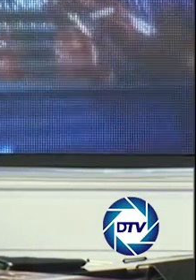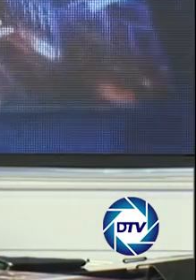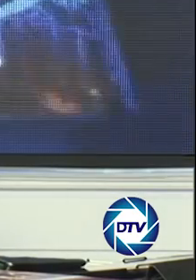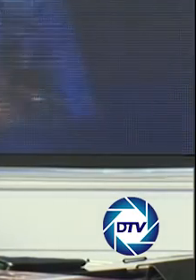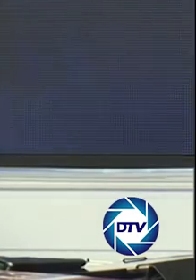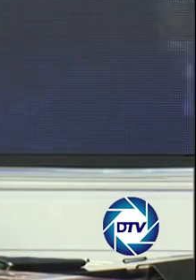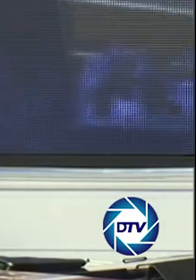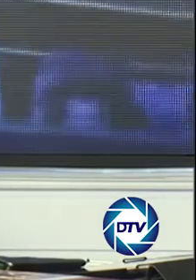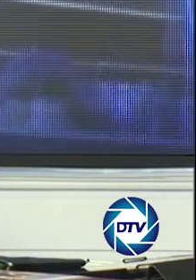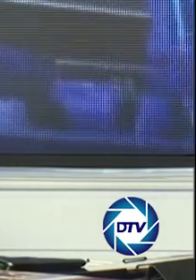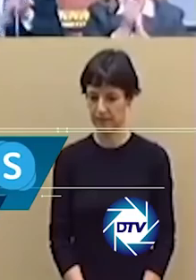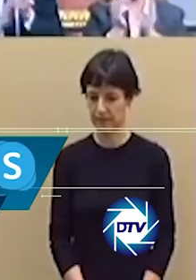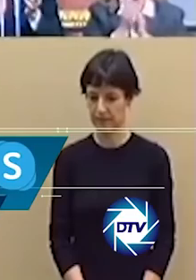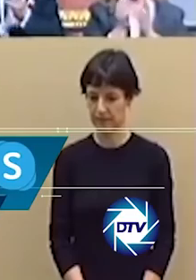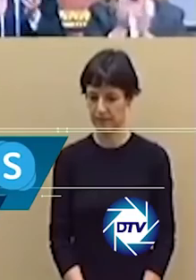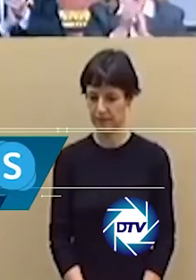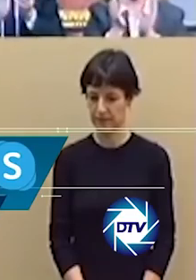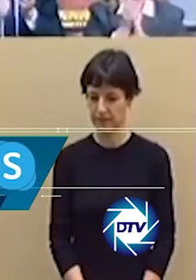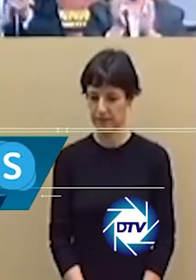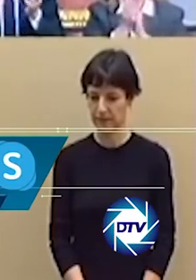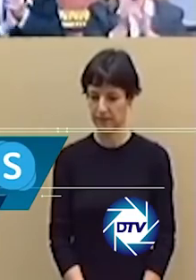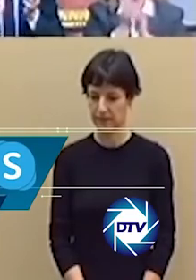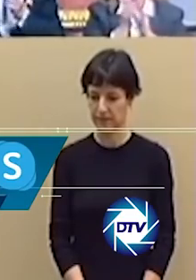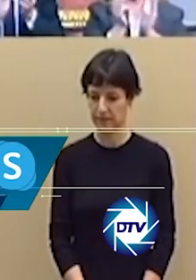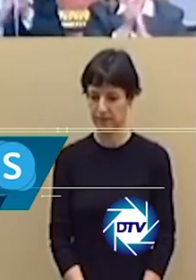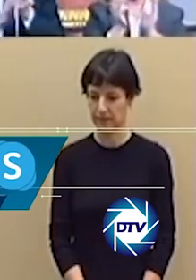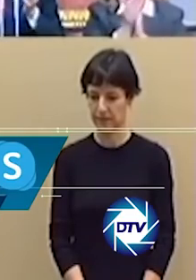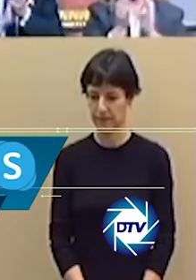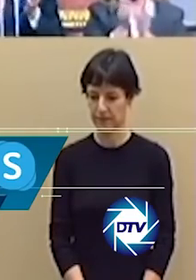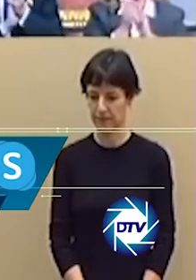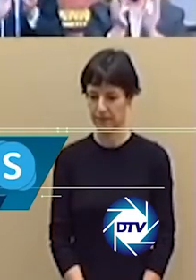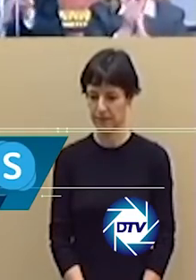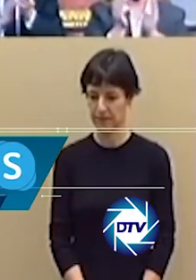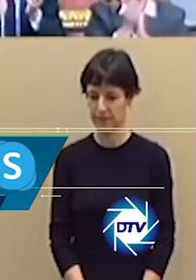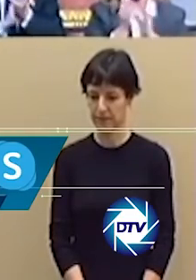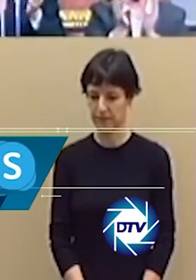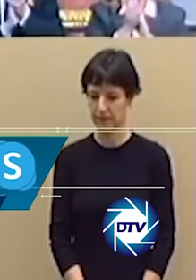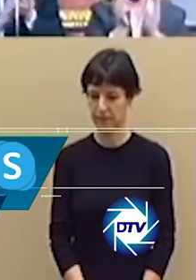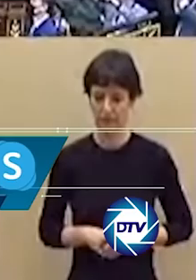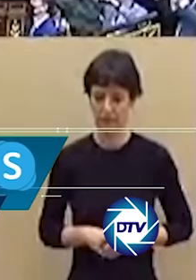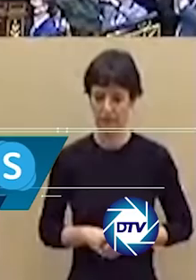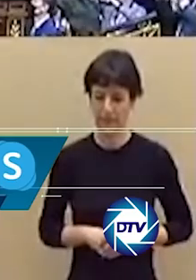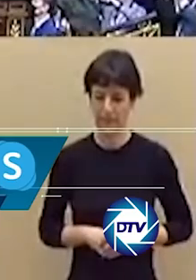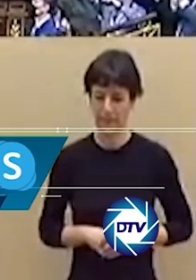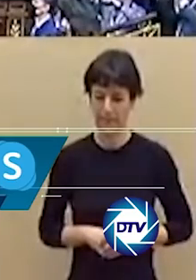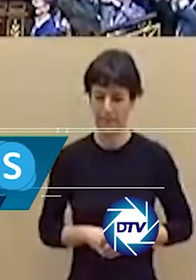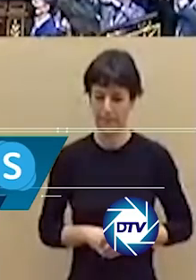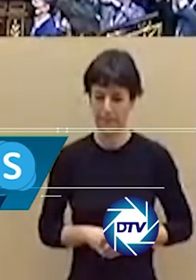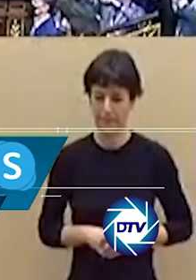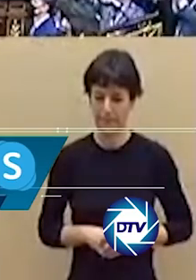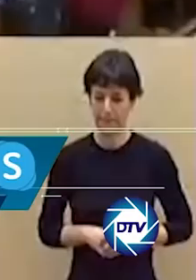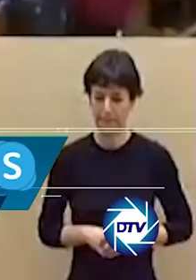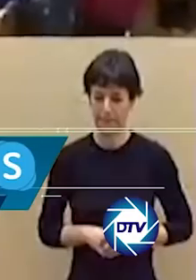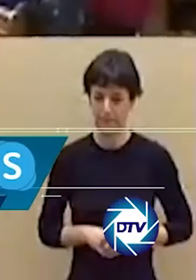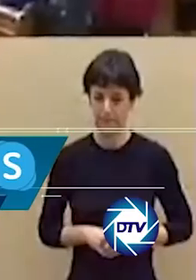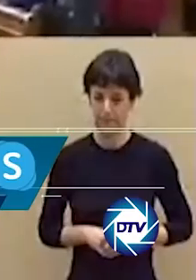que no es nada afortunado. En Alemania también citó a otras, en fin, pero desde luego esto no era